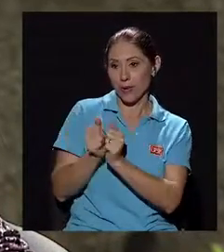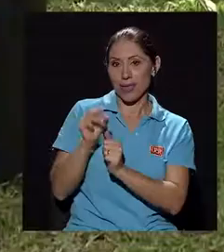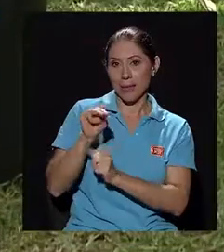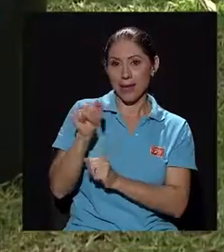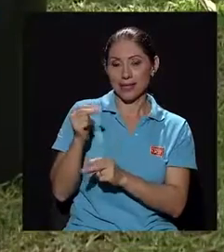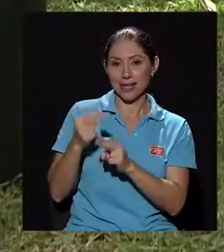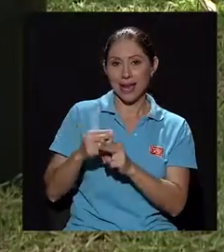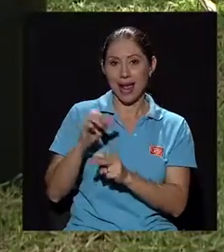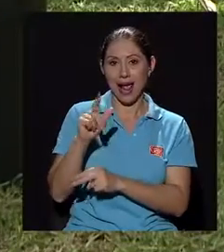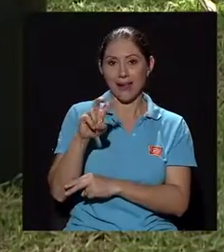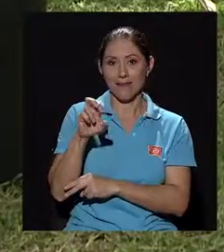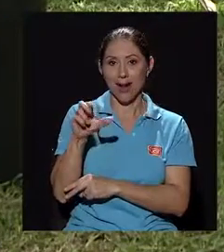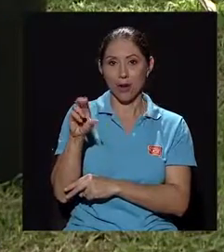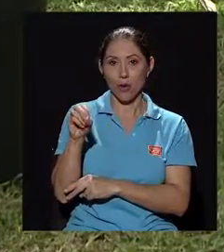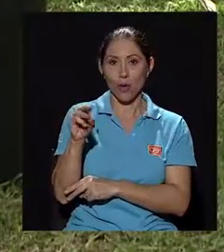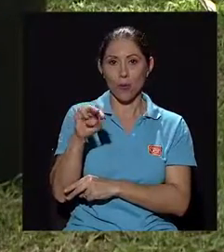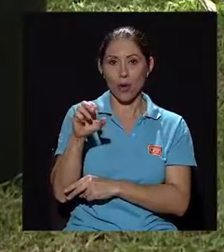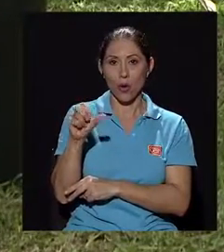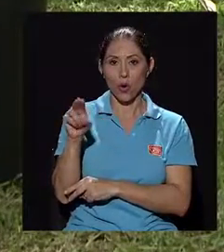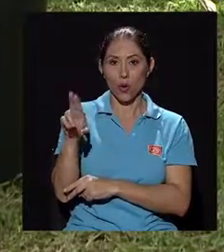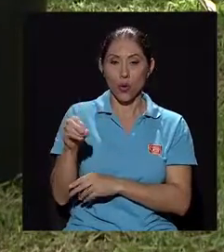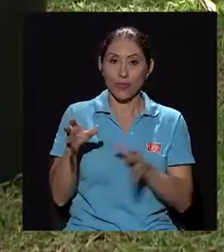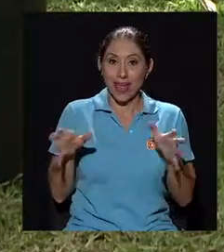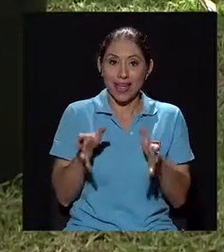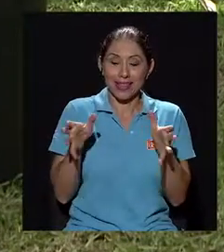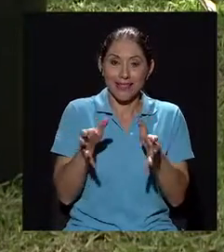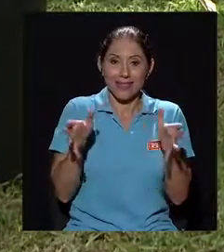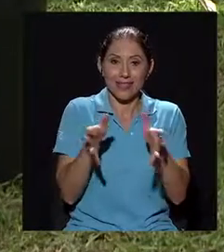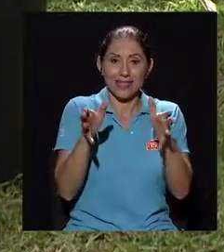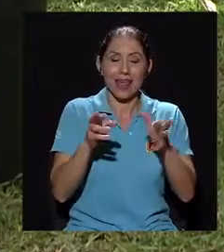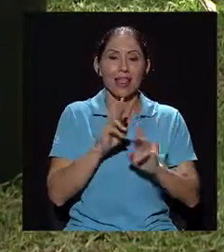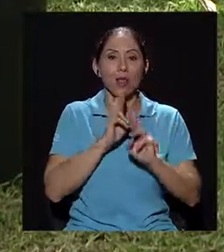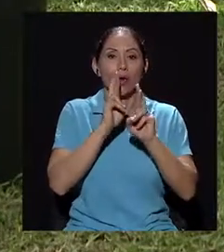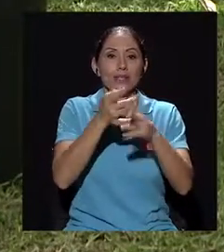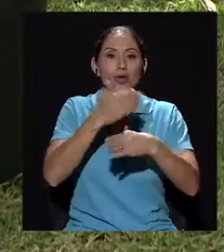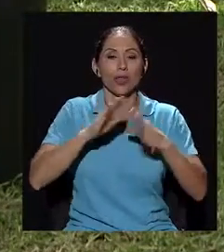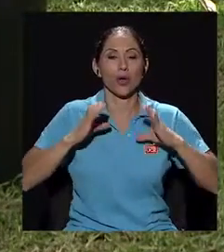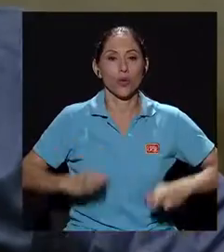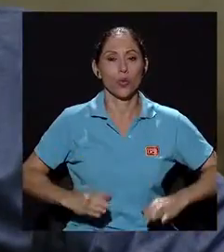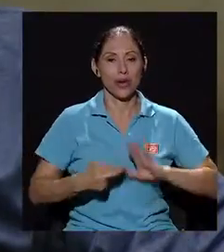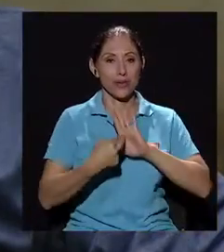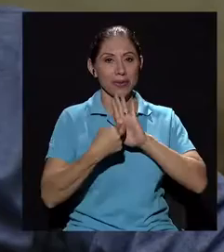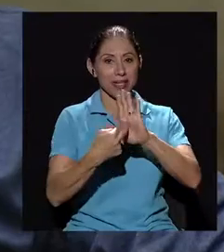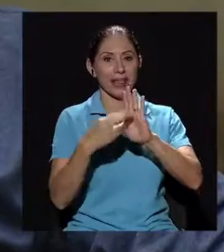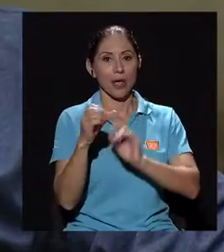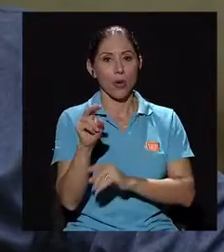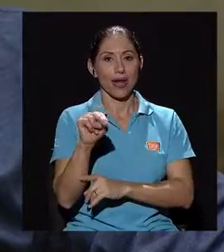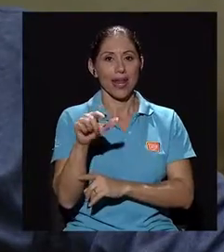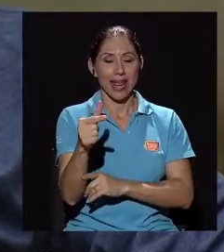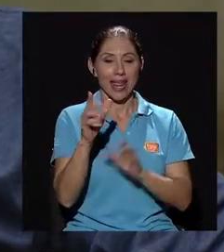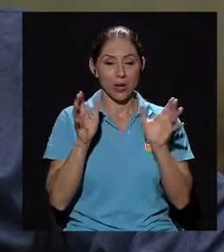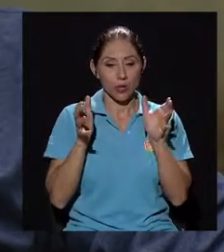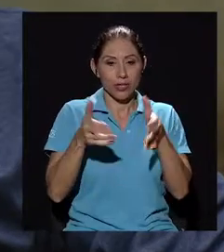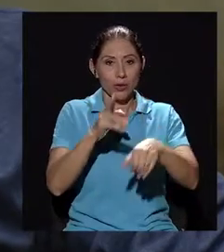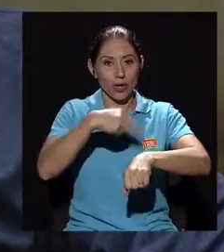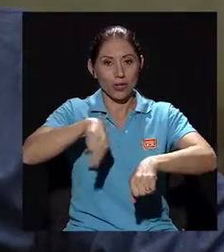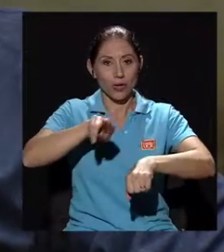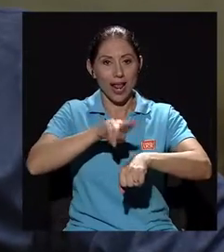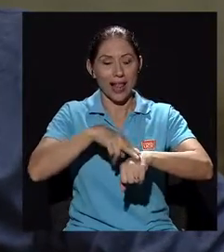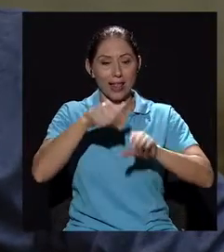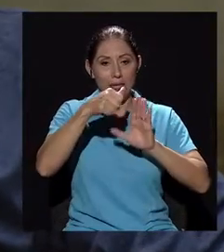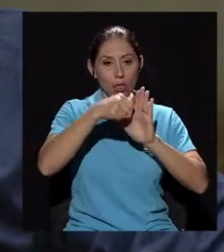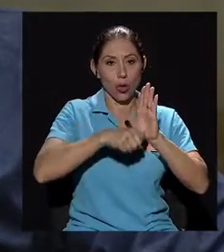Meoño, activista de la donación de órganos y representante de ONGs en el Consejo Nacional de Donación y